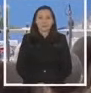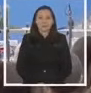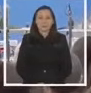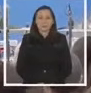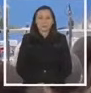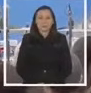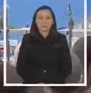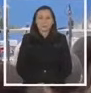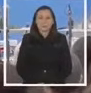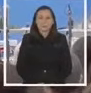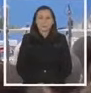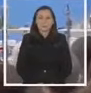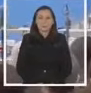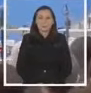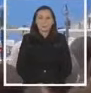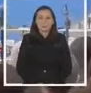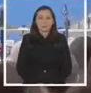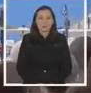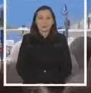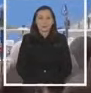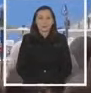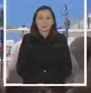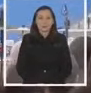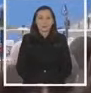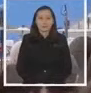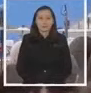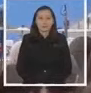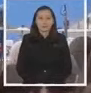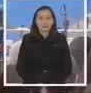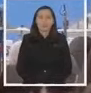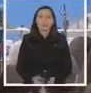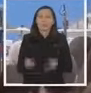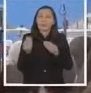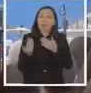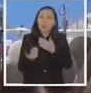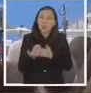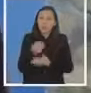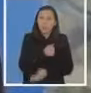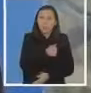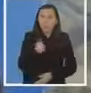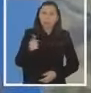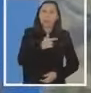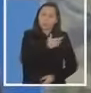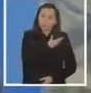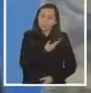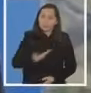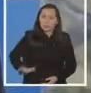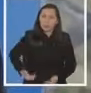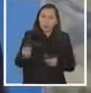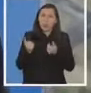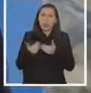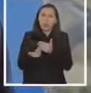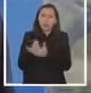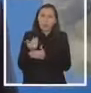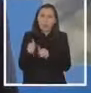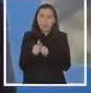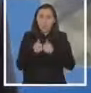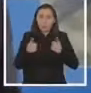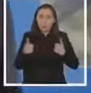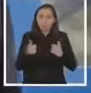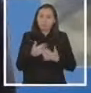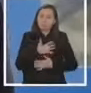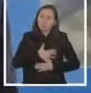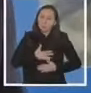esta ley que en resumidas cuentas la ley 40 horas lo que busca es reducir la jornada laboral a 40 horas semanales, con con un plazo